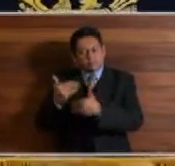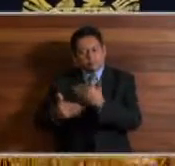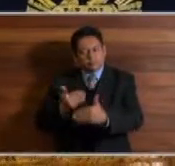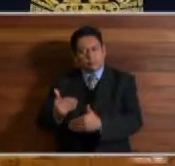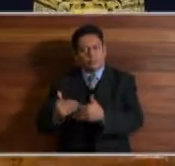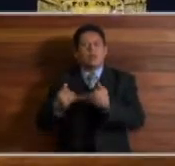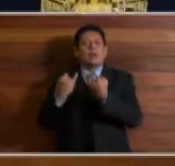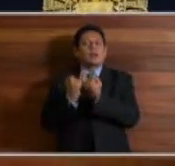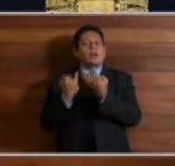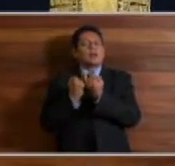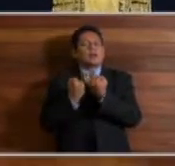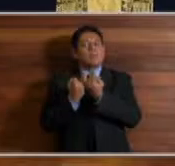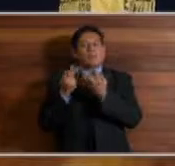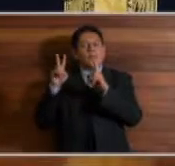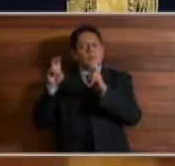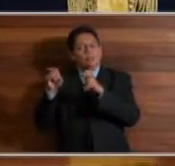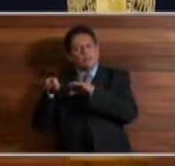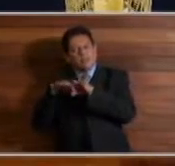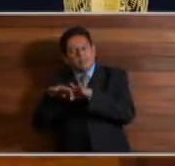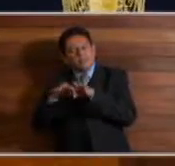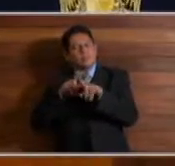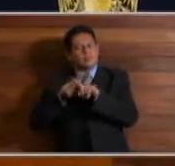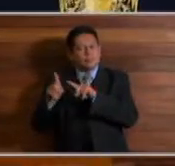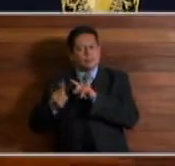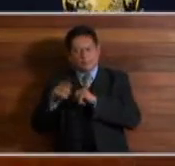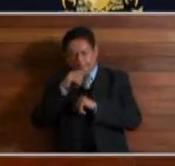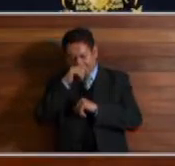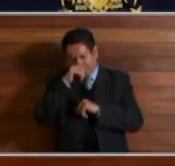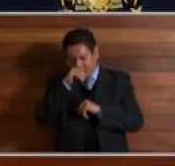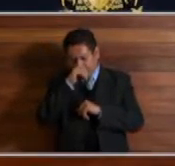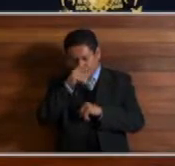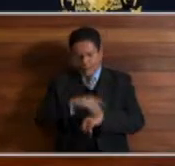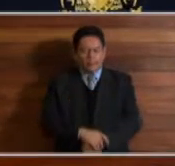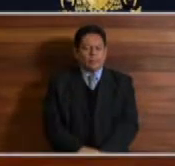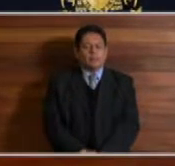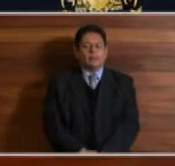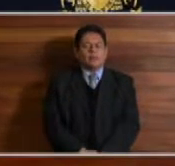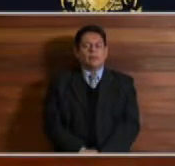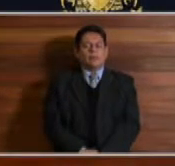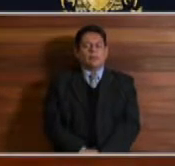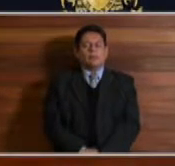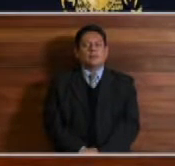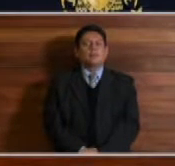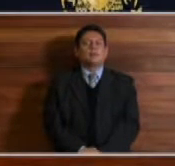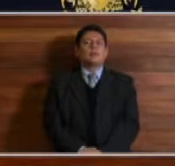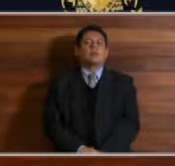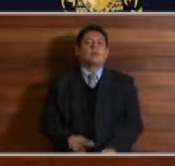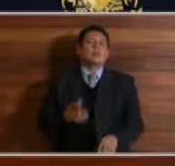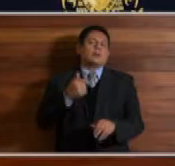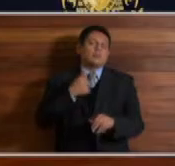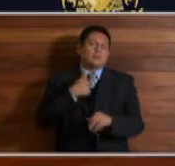del empleo, etc. Pero también experiencia, les voy a